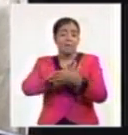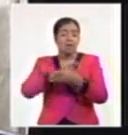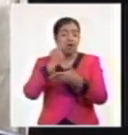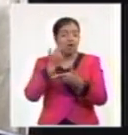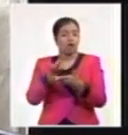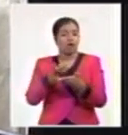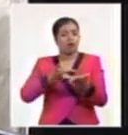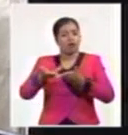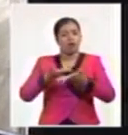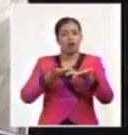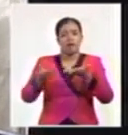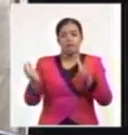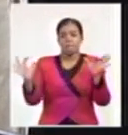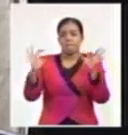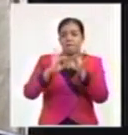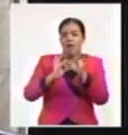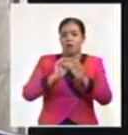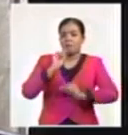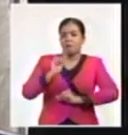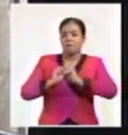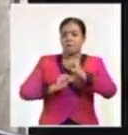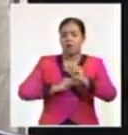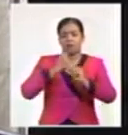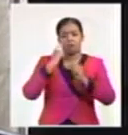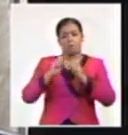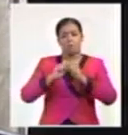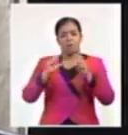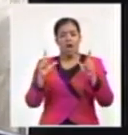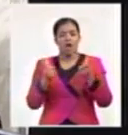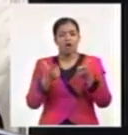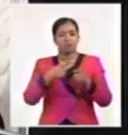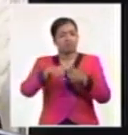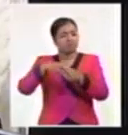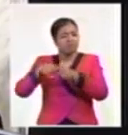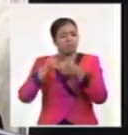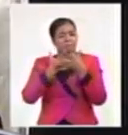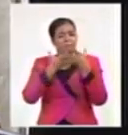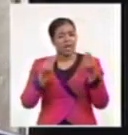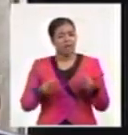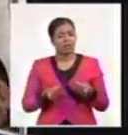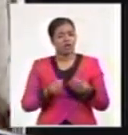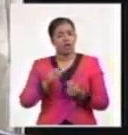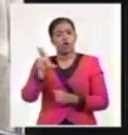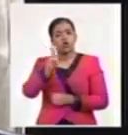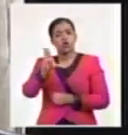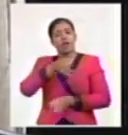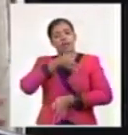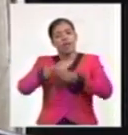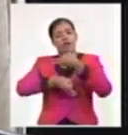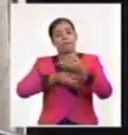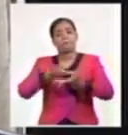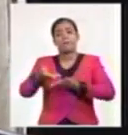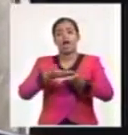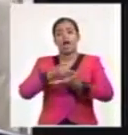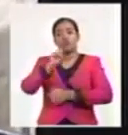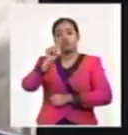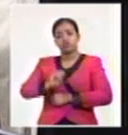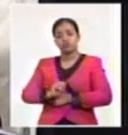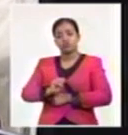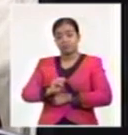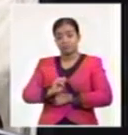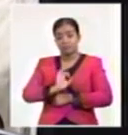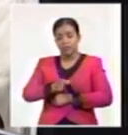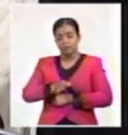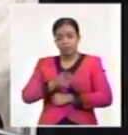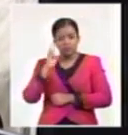espacios de consolidación. Lula también hablaba, por ejemplo, del mercado común del sur, el Mercosur. Recordemos años atrás la importancia